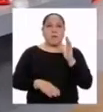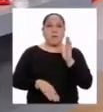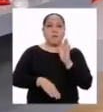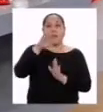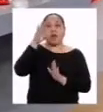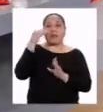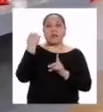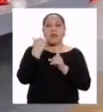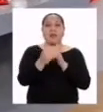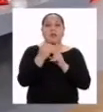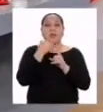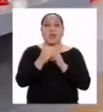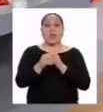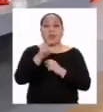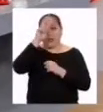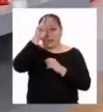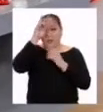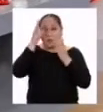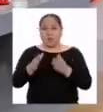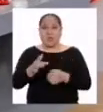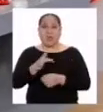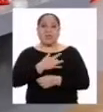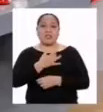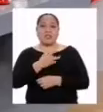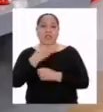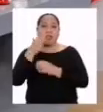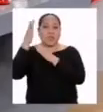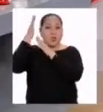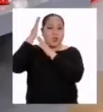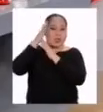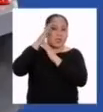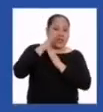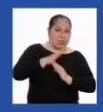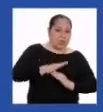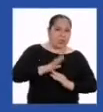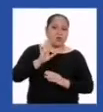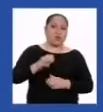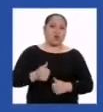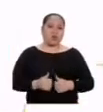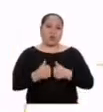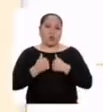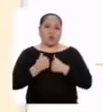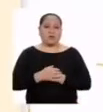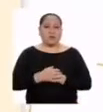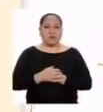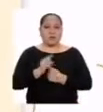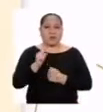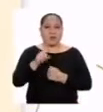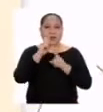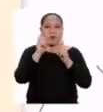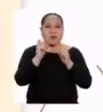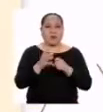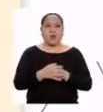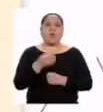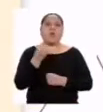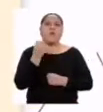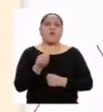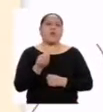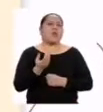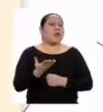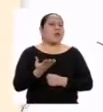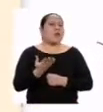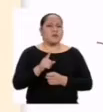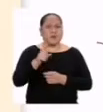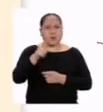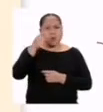de peruanas y peruanos han sentido algún tipo de discriminación en su vida. A la pregunta, ¿por qué razones cree